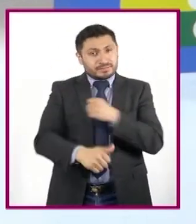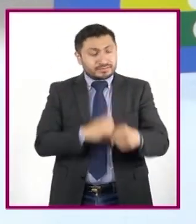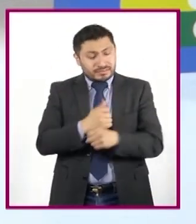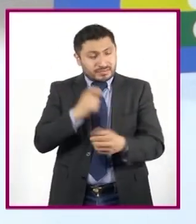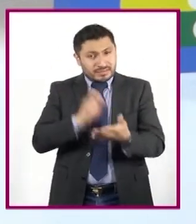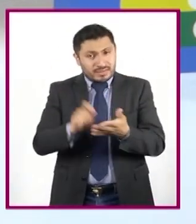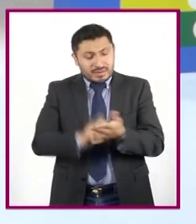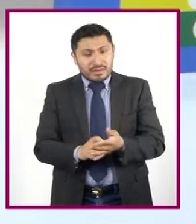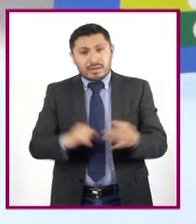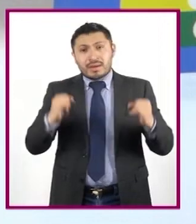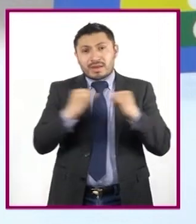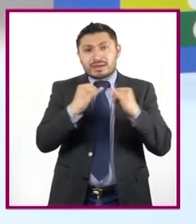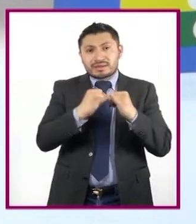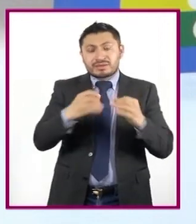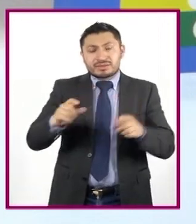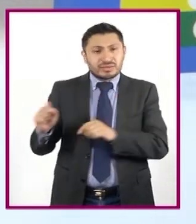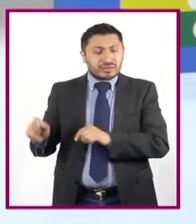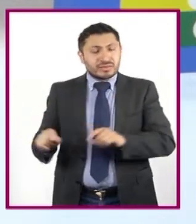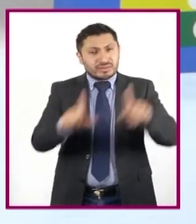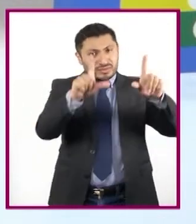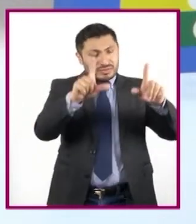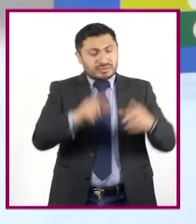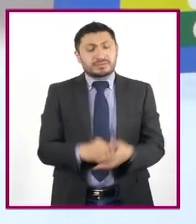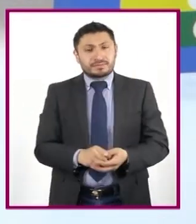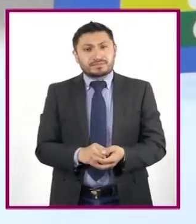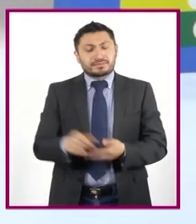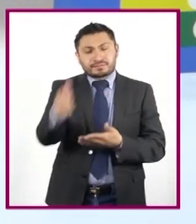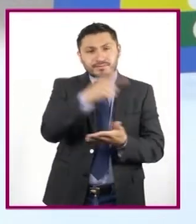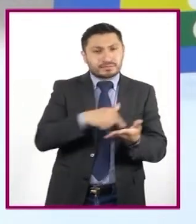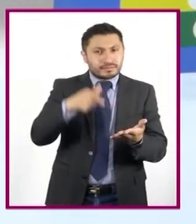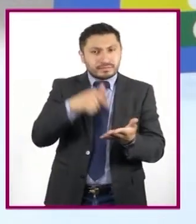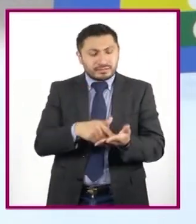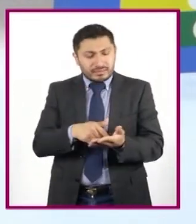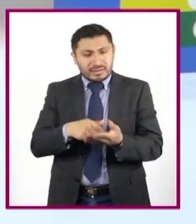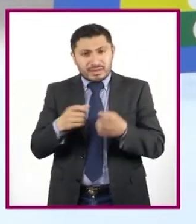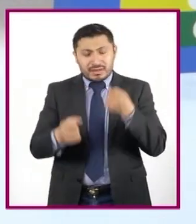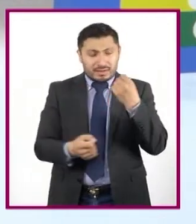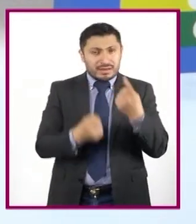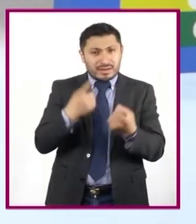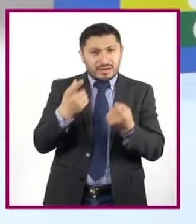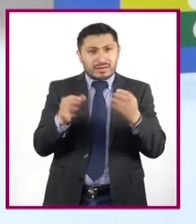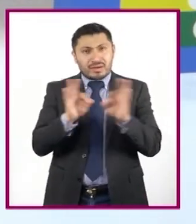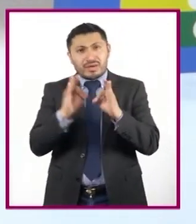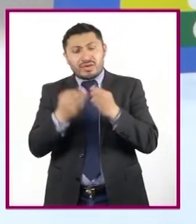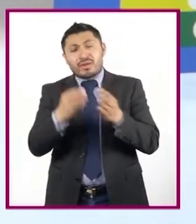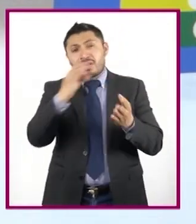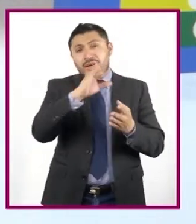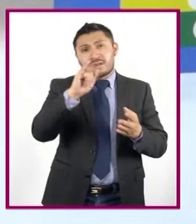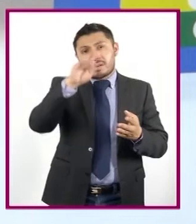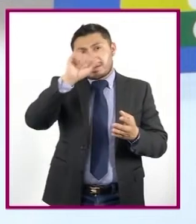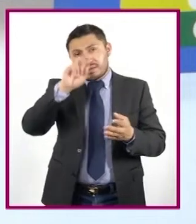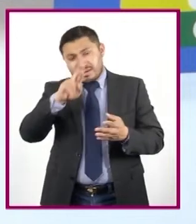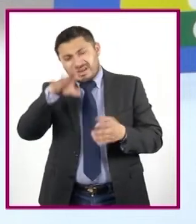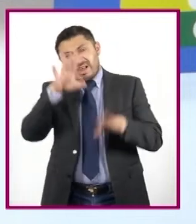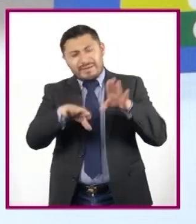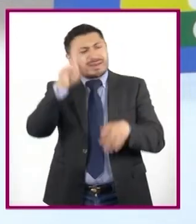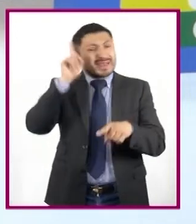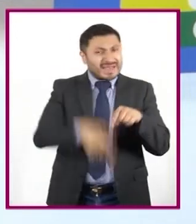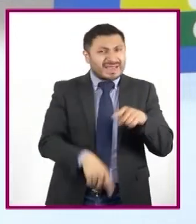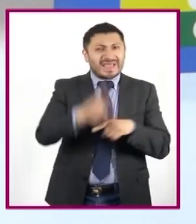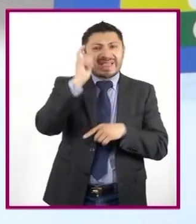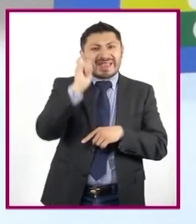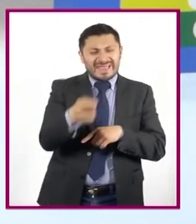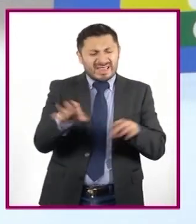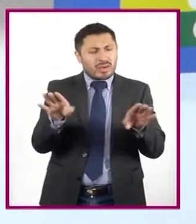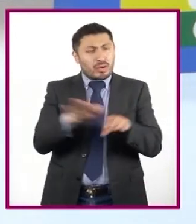o editorial que la publicó. El lugar en algunos modelos para citar se suprime. Esto se debe a